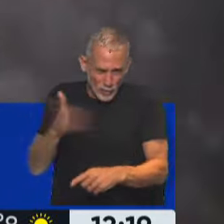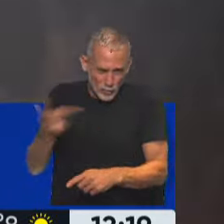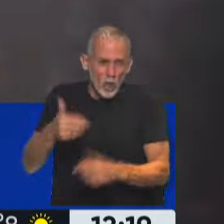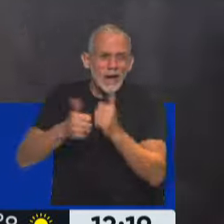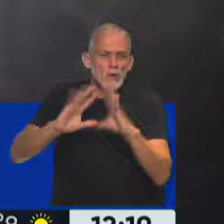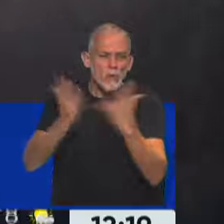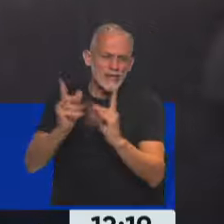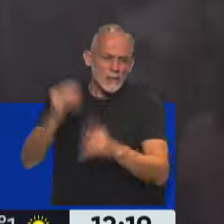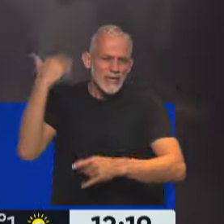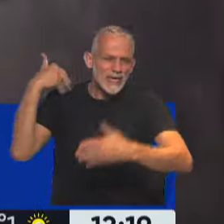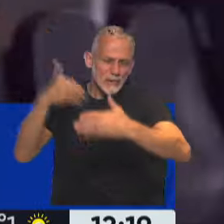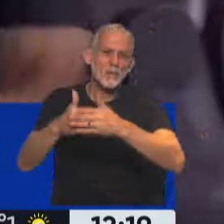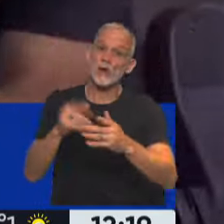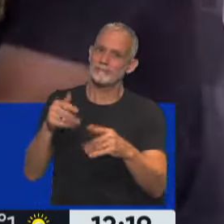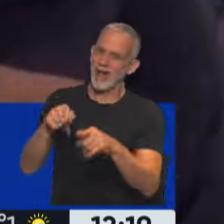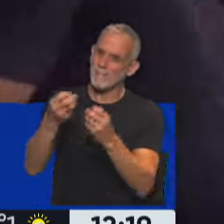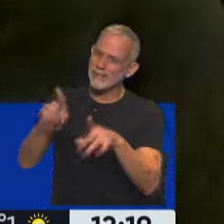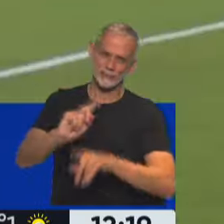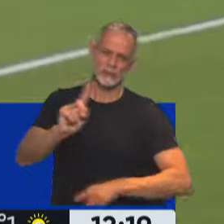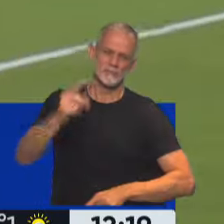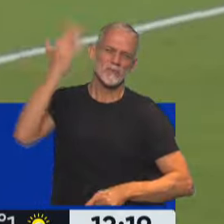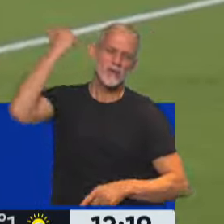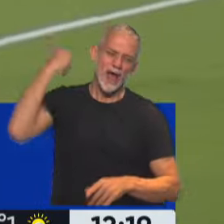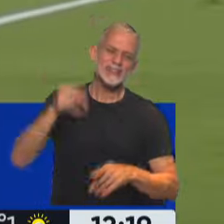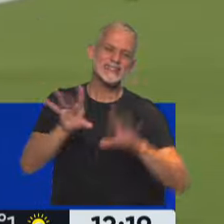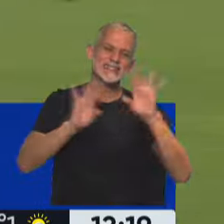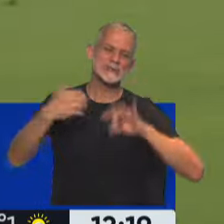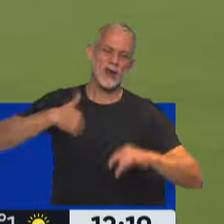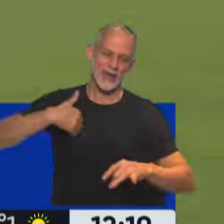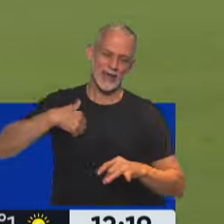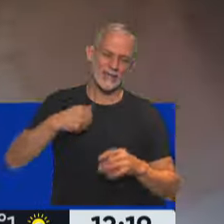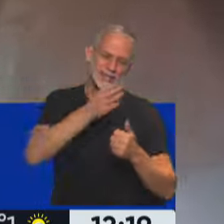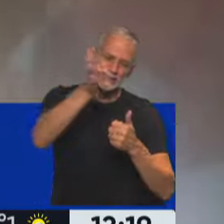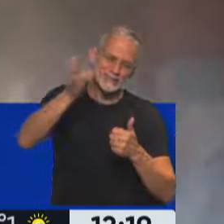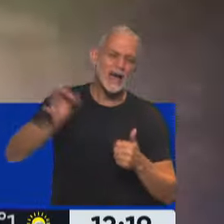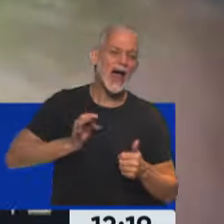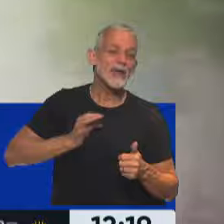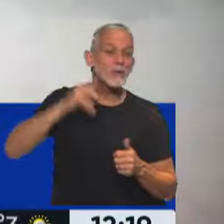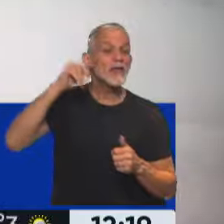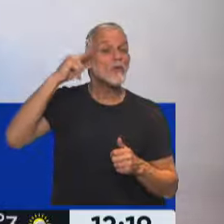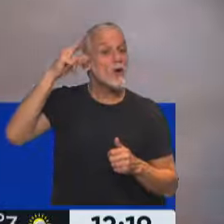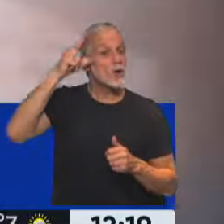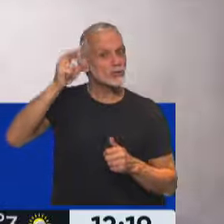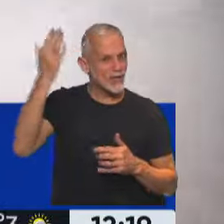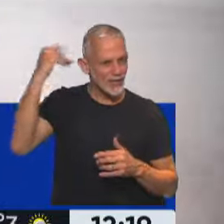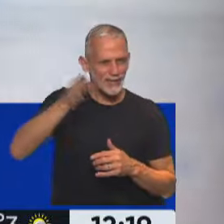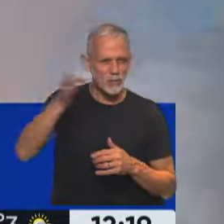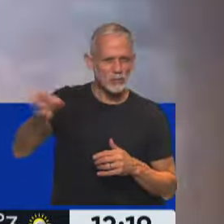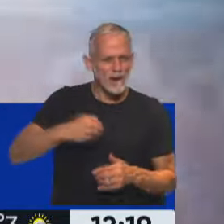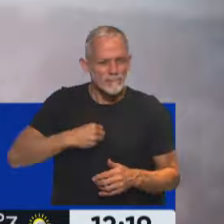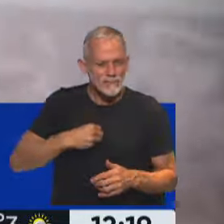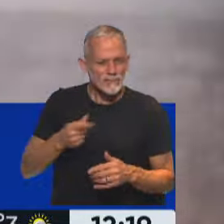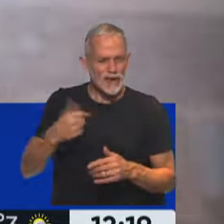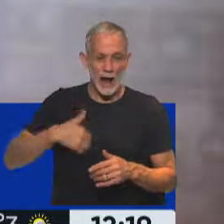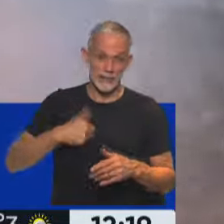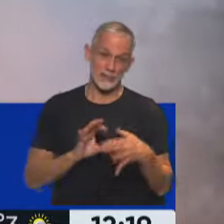Mundial, pero esta historia data desde una gira que hizo de la selección nacional allá por los 80, y el amor por la Argentina